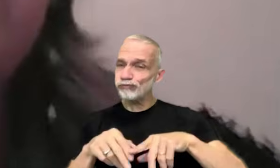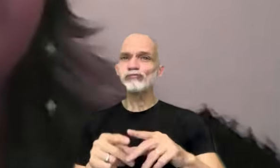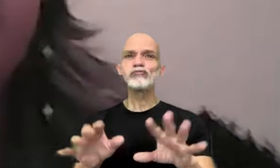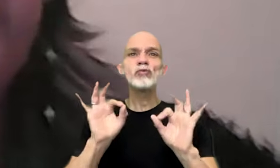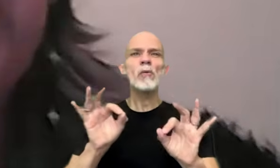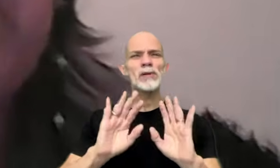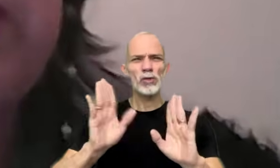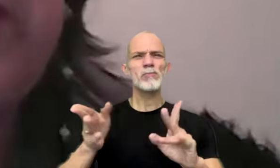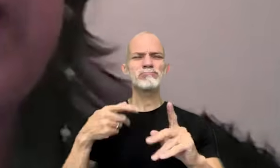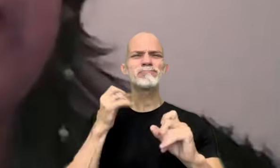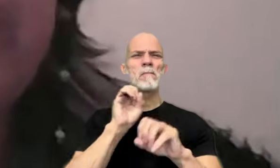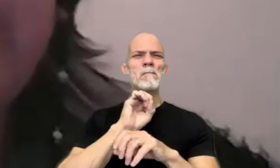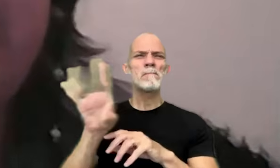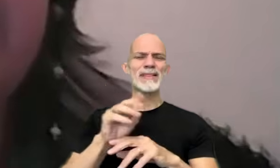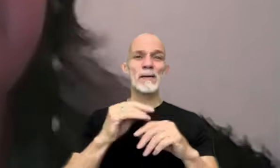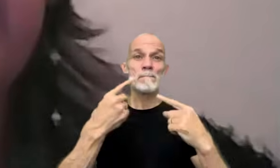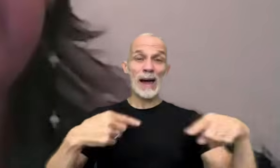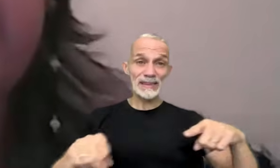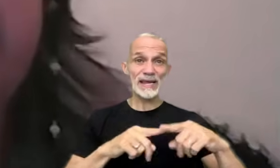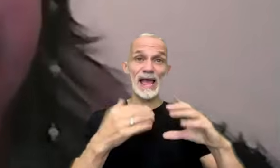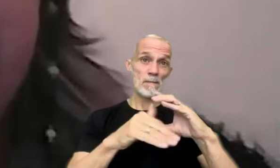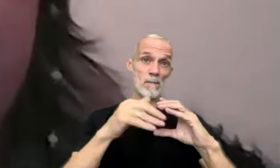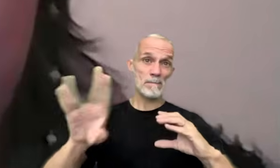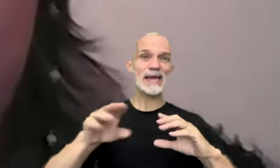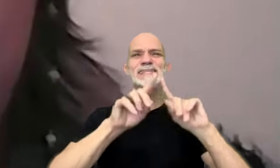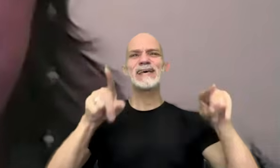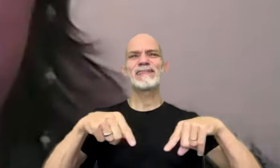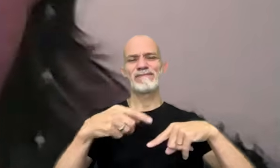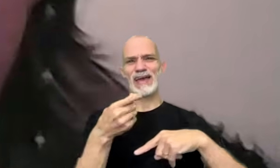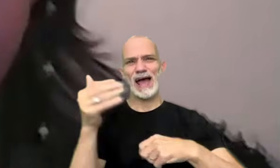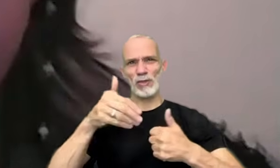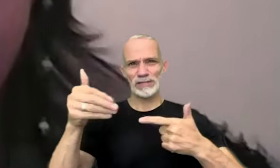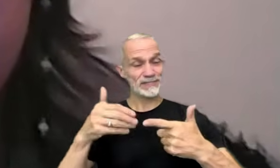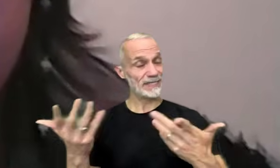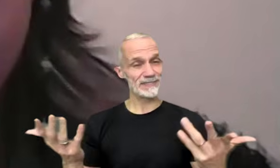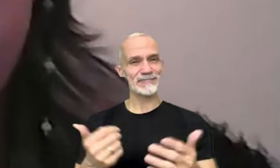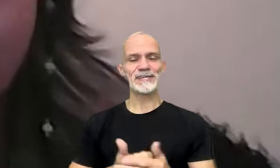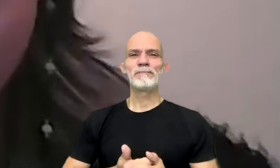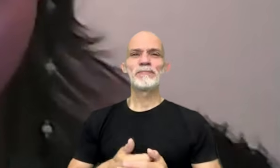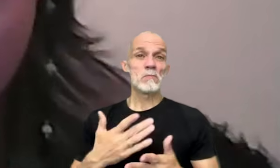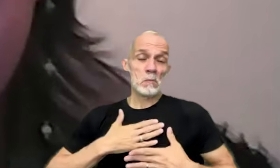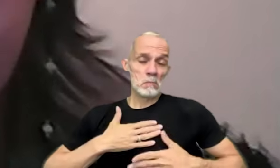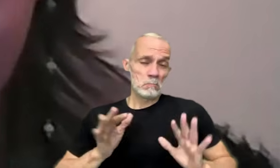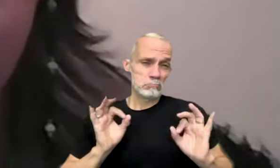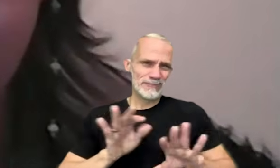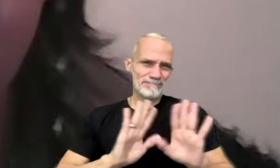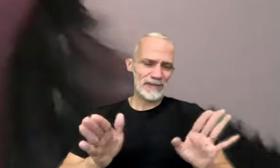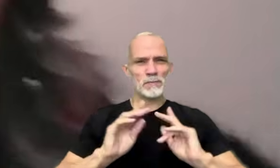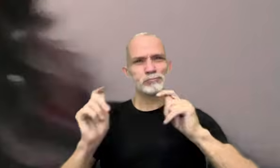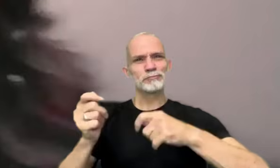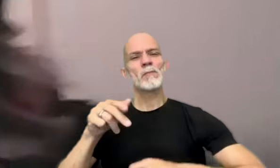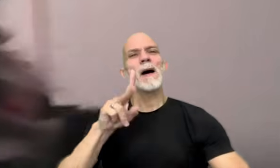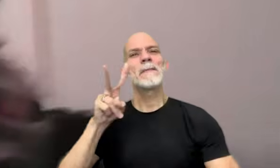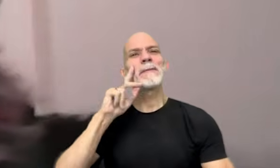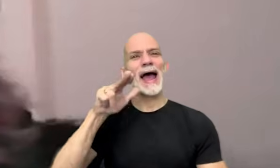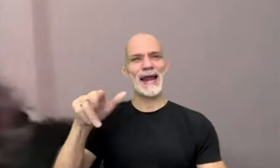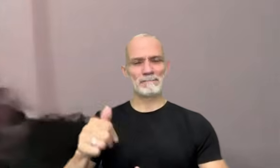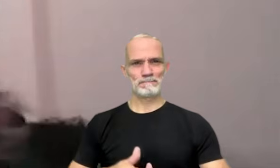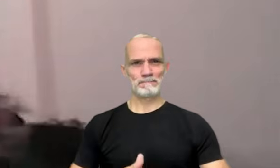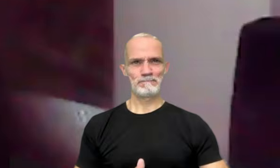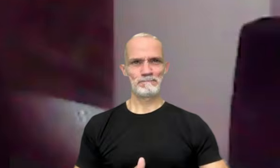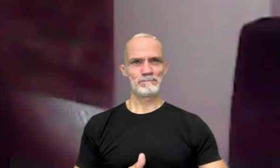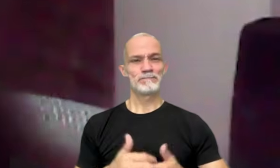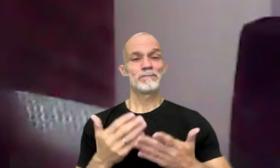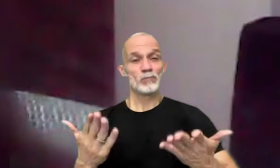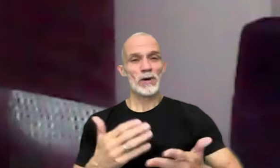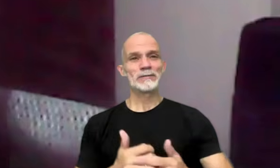la asistencia, después les vamos a enviar el material y el certificado del curso. Así que por mi parte nada más, los dejo con Viviana.